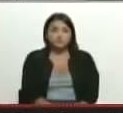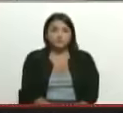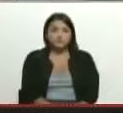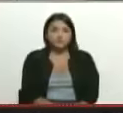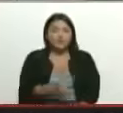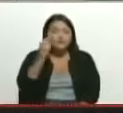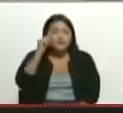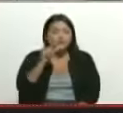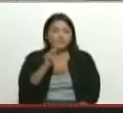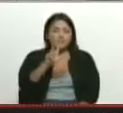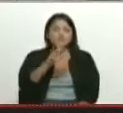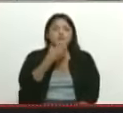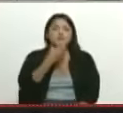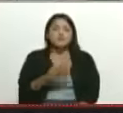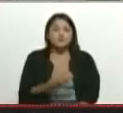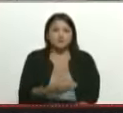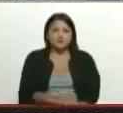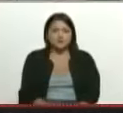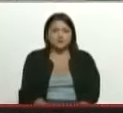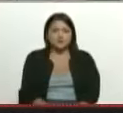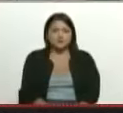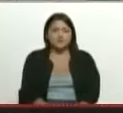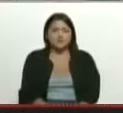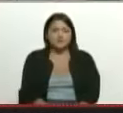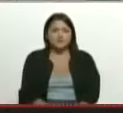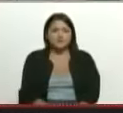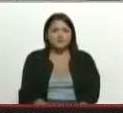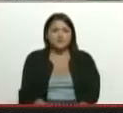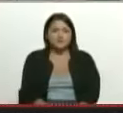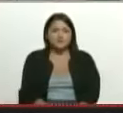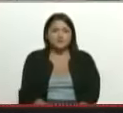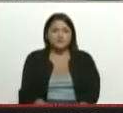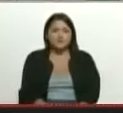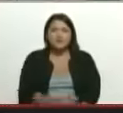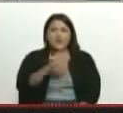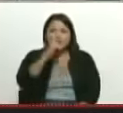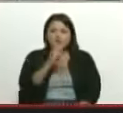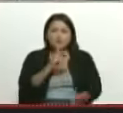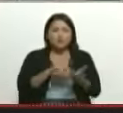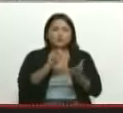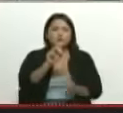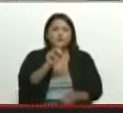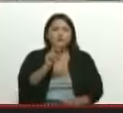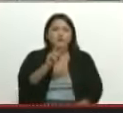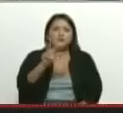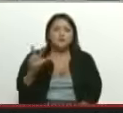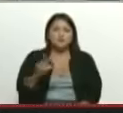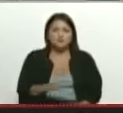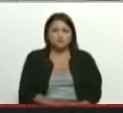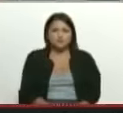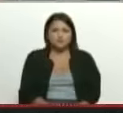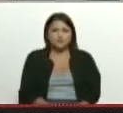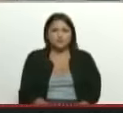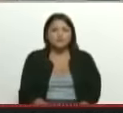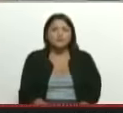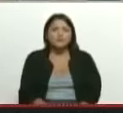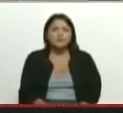día 3 de diciembre del 2023, el cual